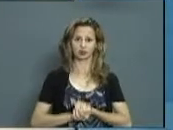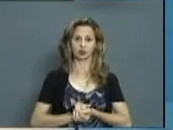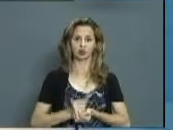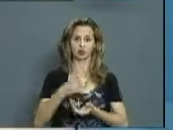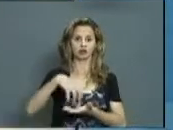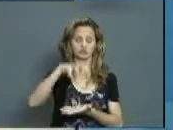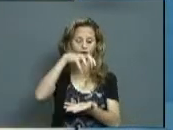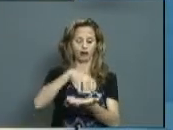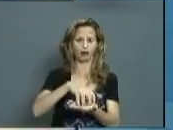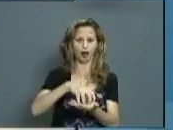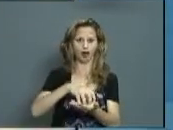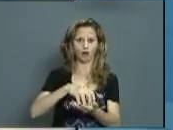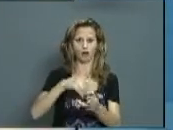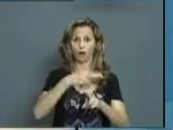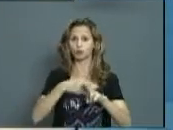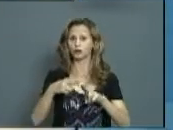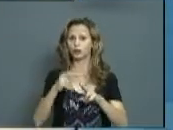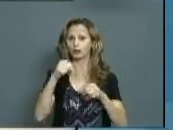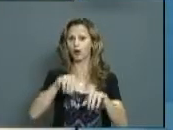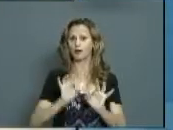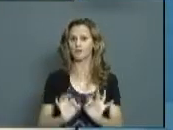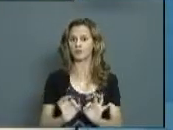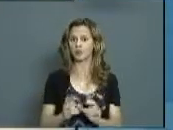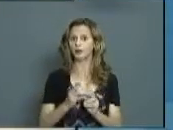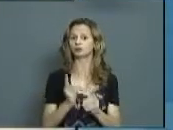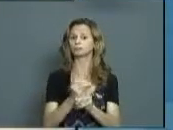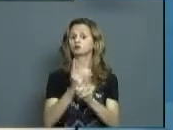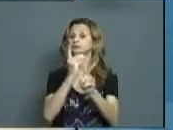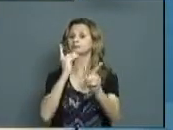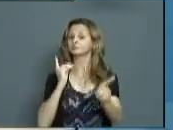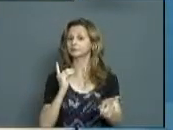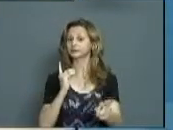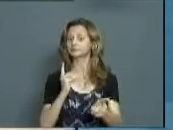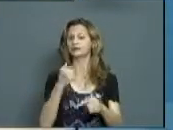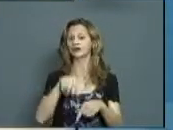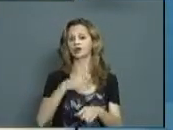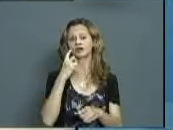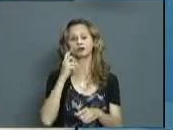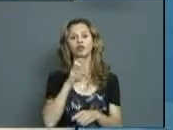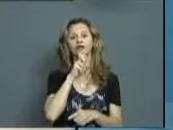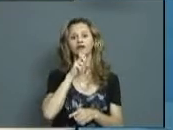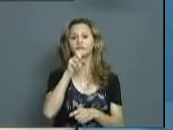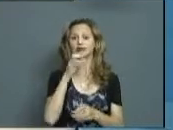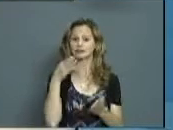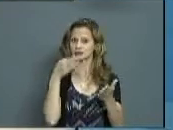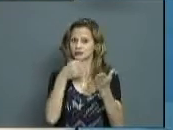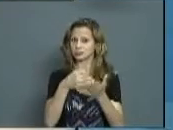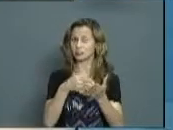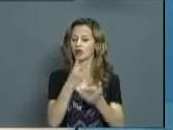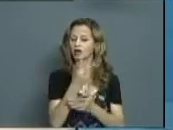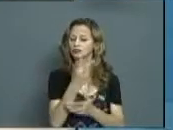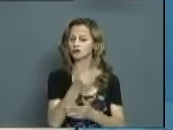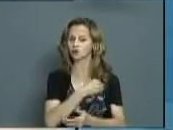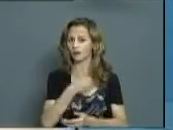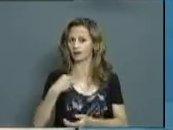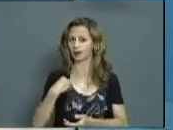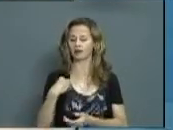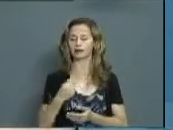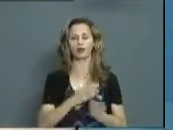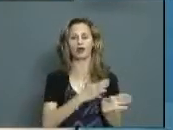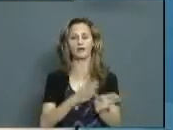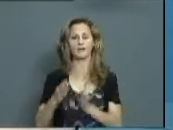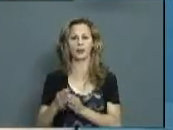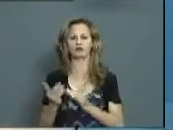casco histórico de ese territorio, y está bien alejado de allí precisamente, y se hace muy difícil llegar para la atención médica. Bueno, vamos